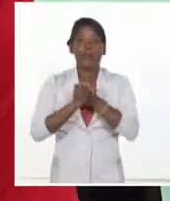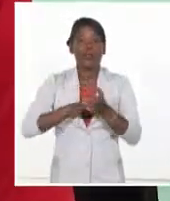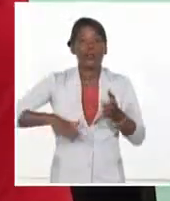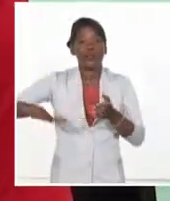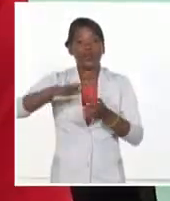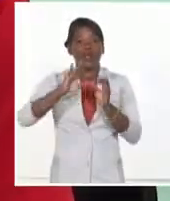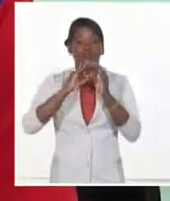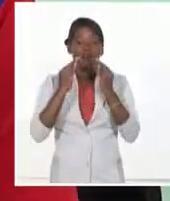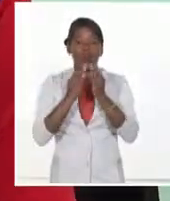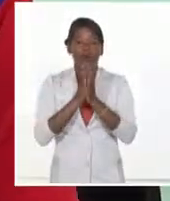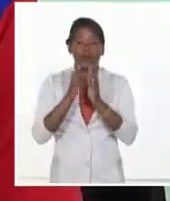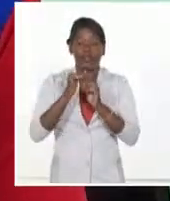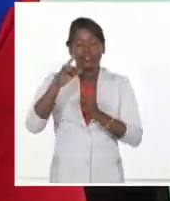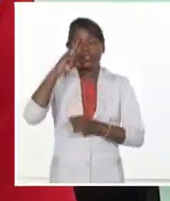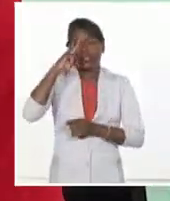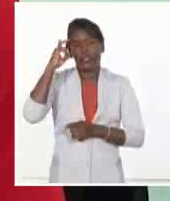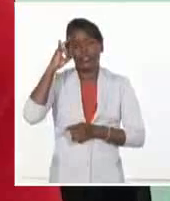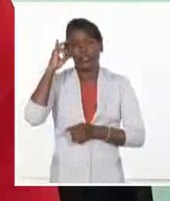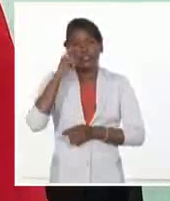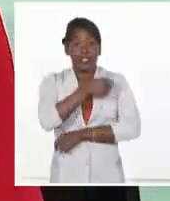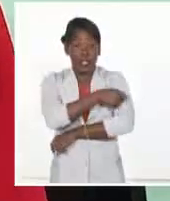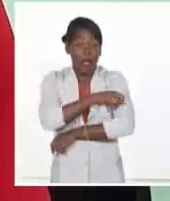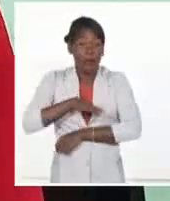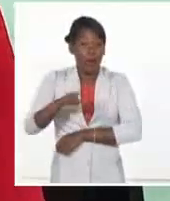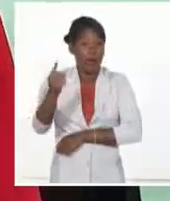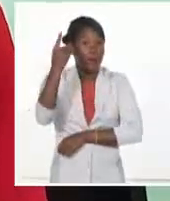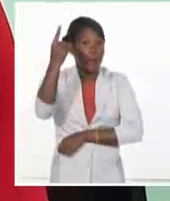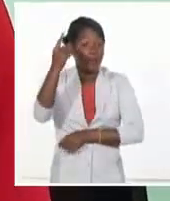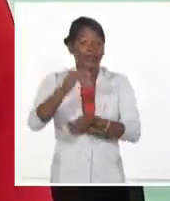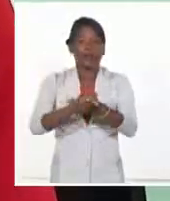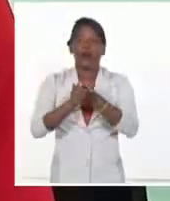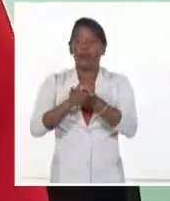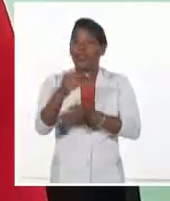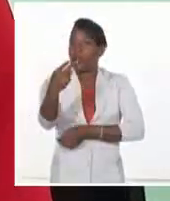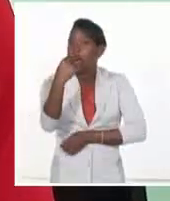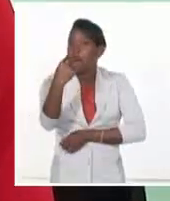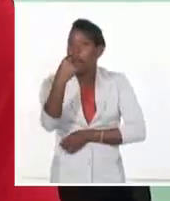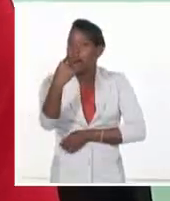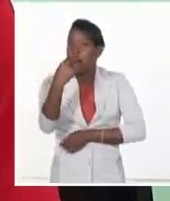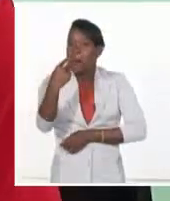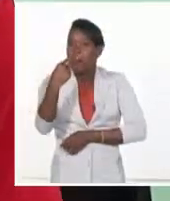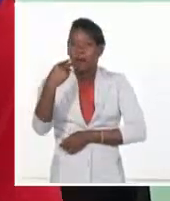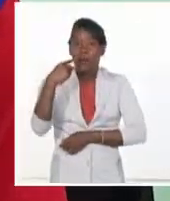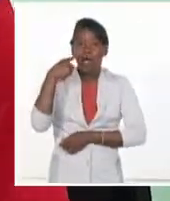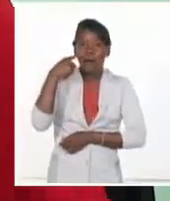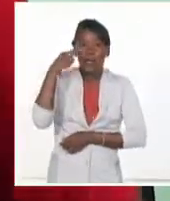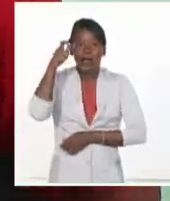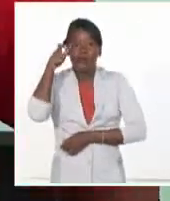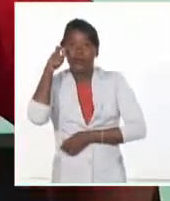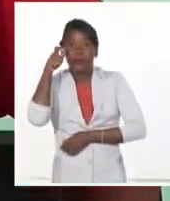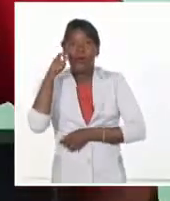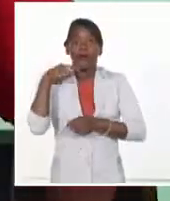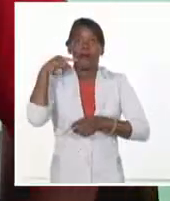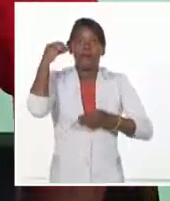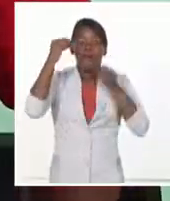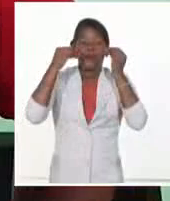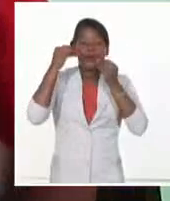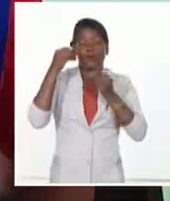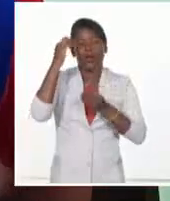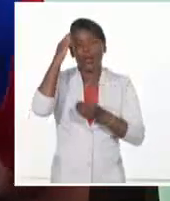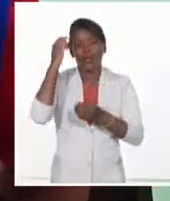saludo ante todo al pueblo cubano que nos están siguiendo, a darle gracias a todo